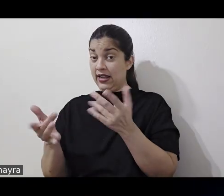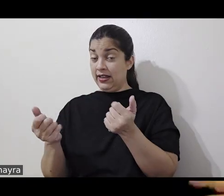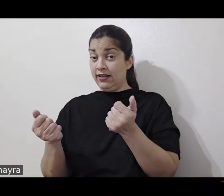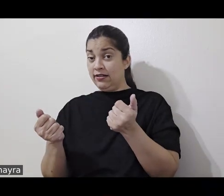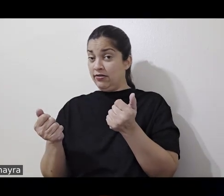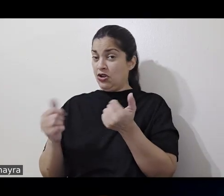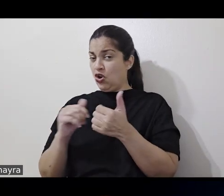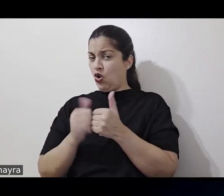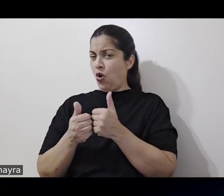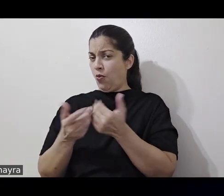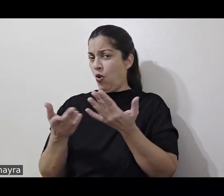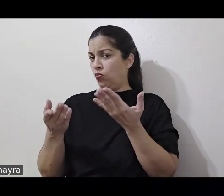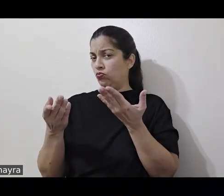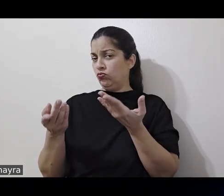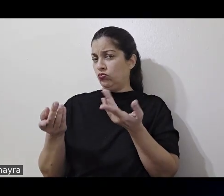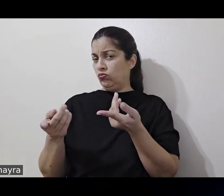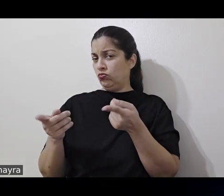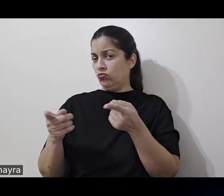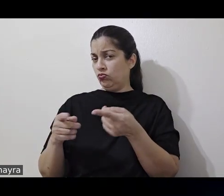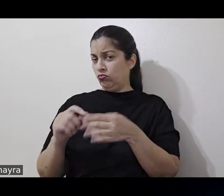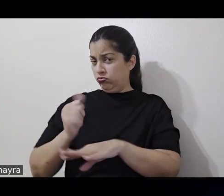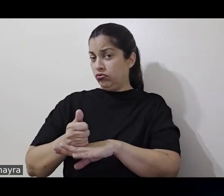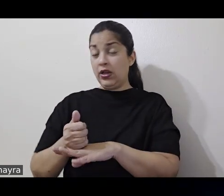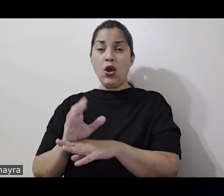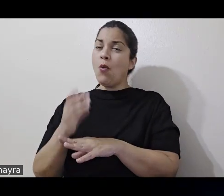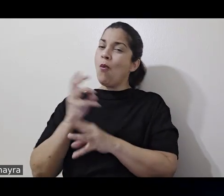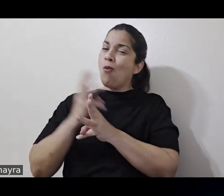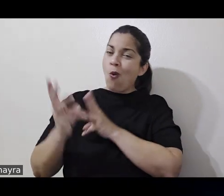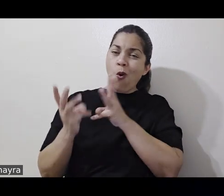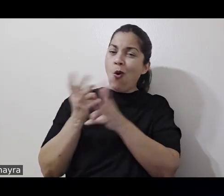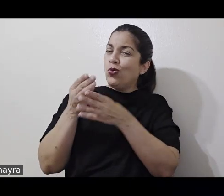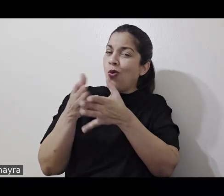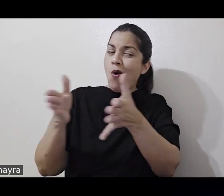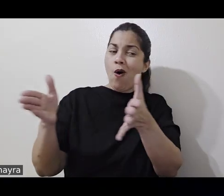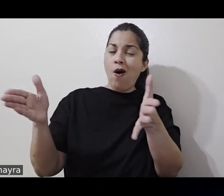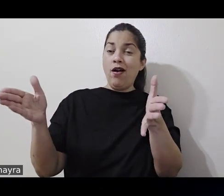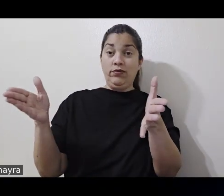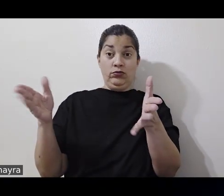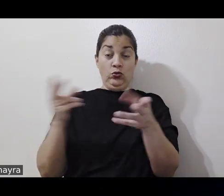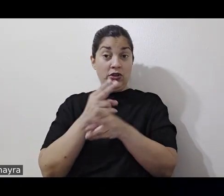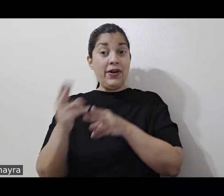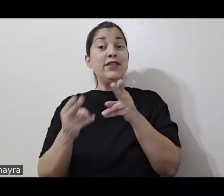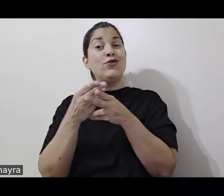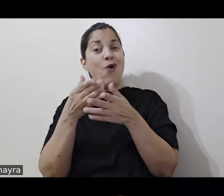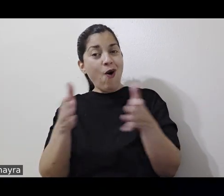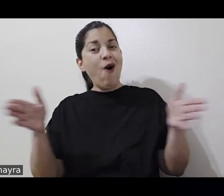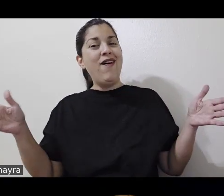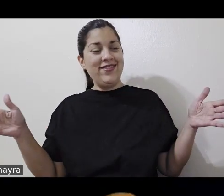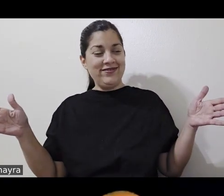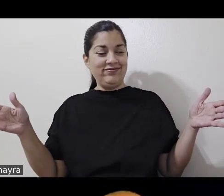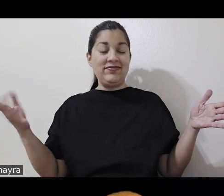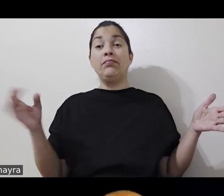de cómo surgen, etcétera, hay como un mundo ahí, hay un mundo. Hay un universo. Hay un